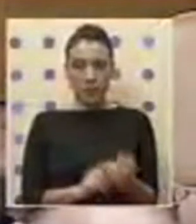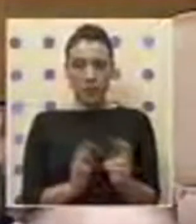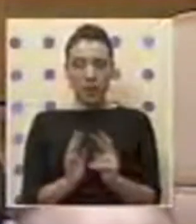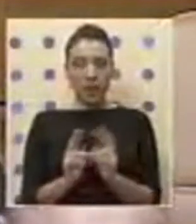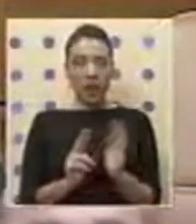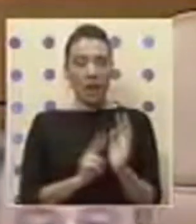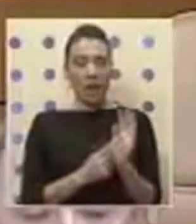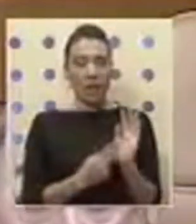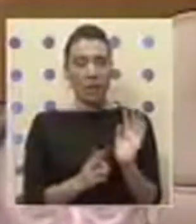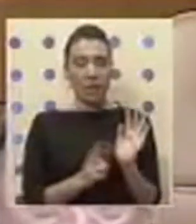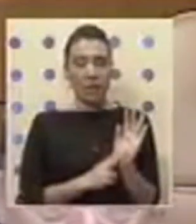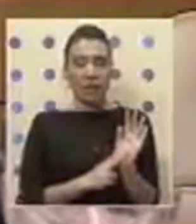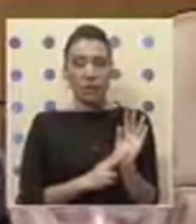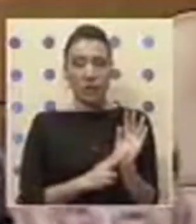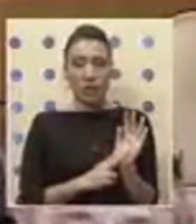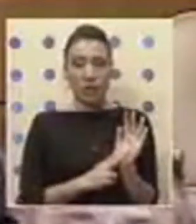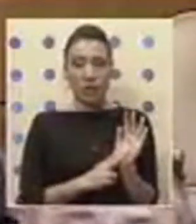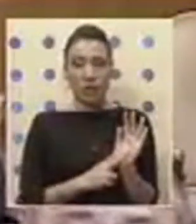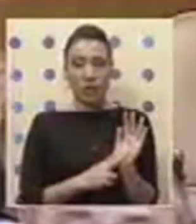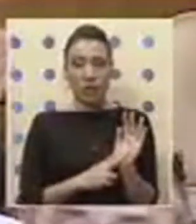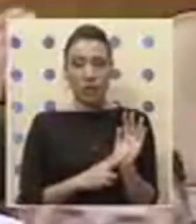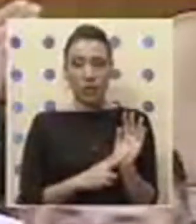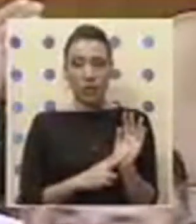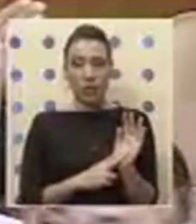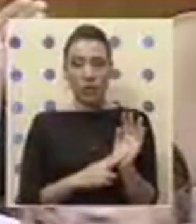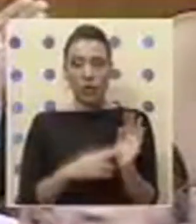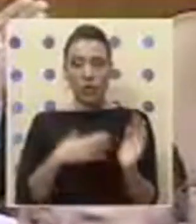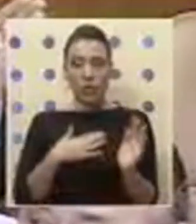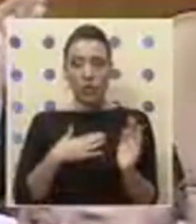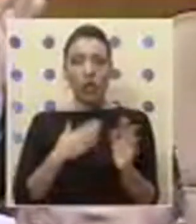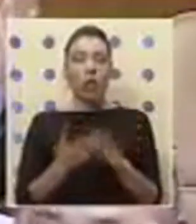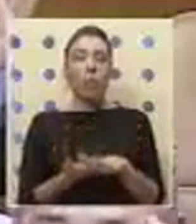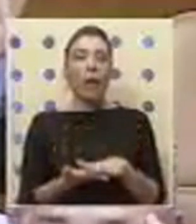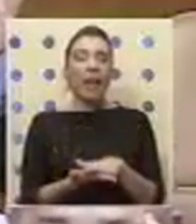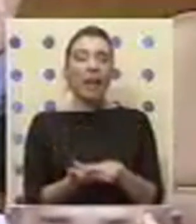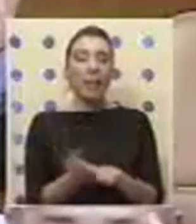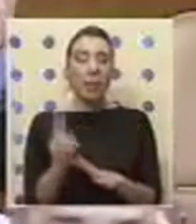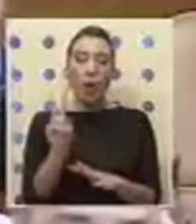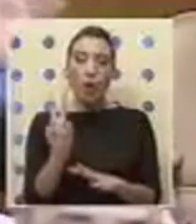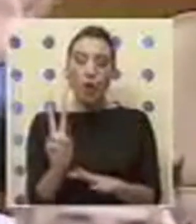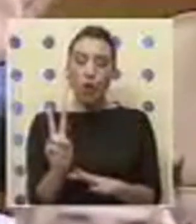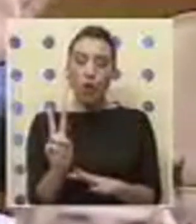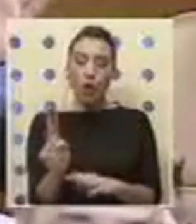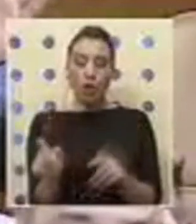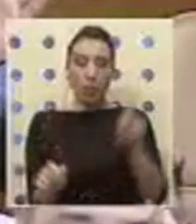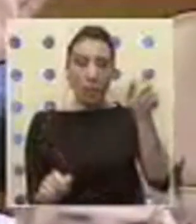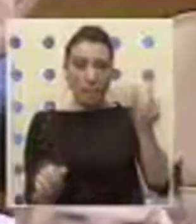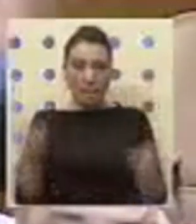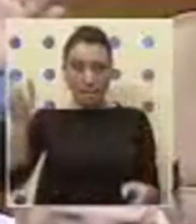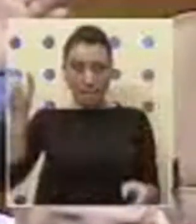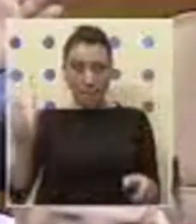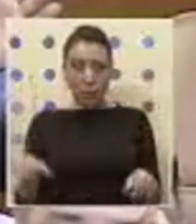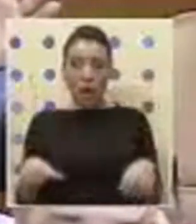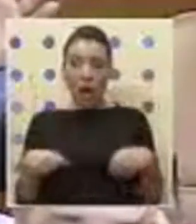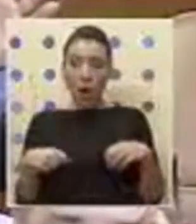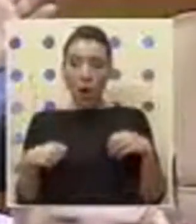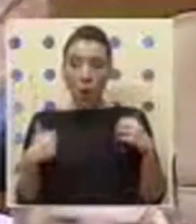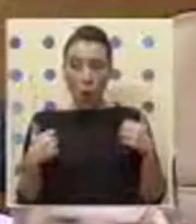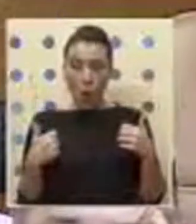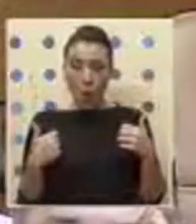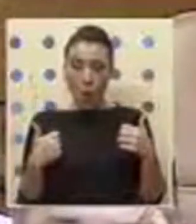La reforma tributaria, yo lo quiero colocar como ejemplo en dos personas jóvenes.